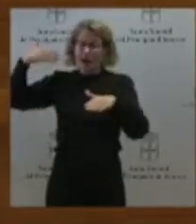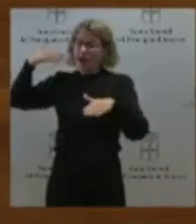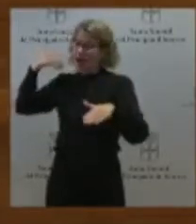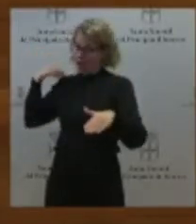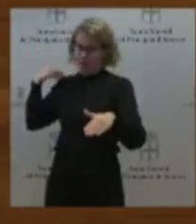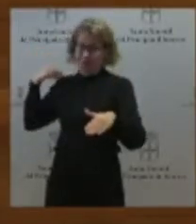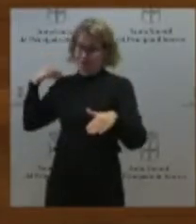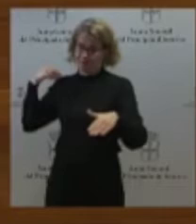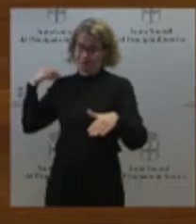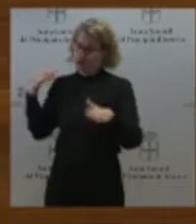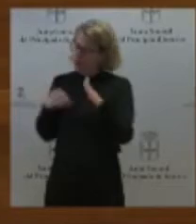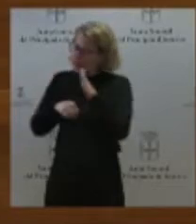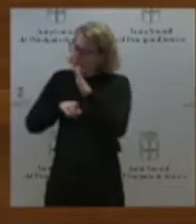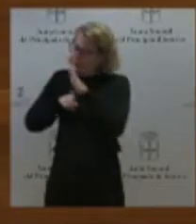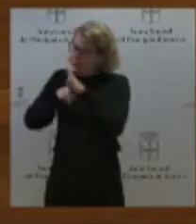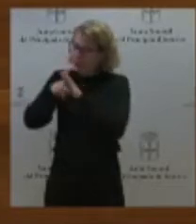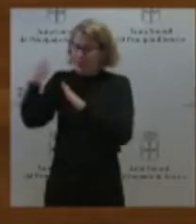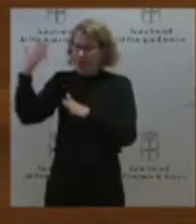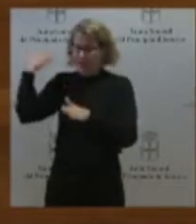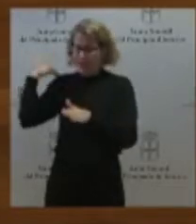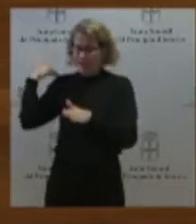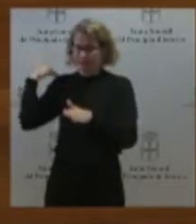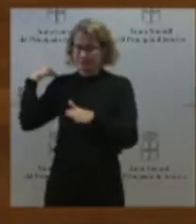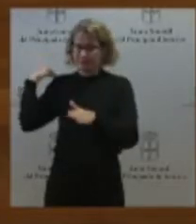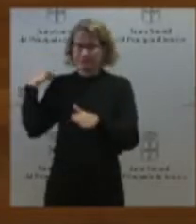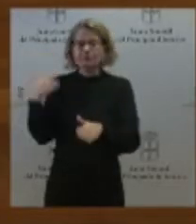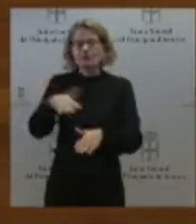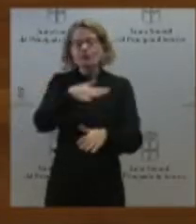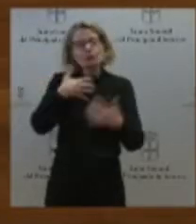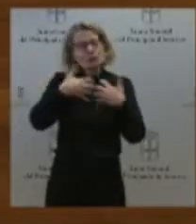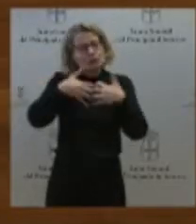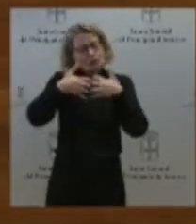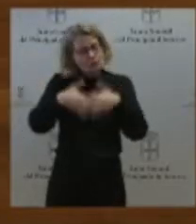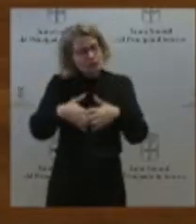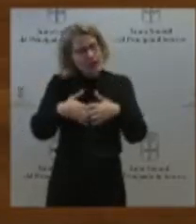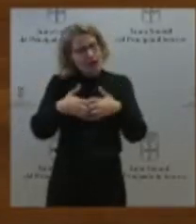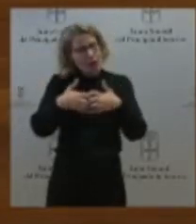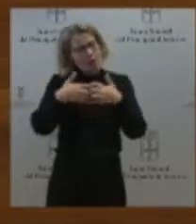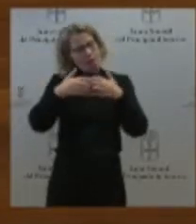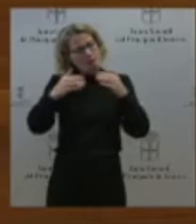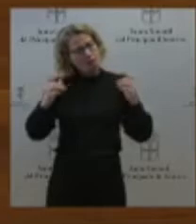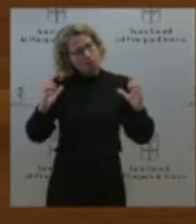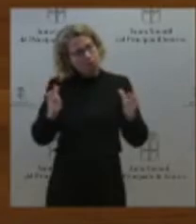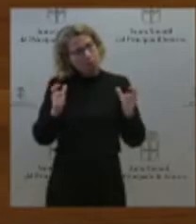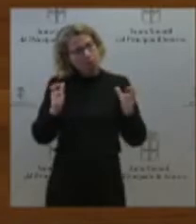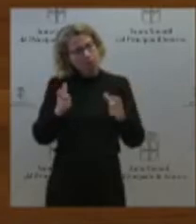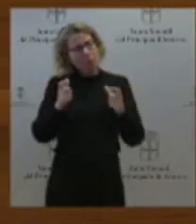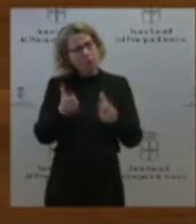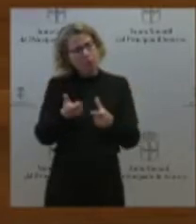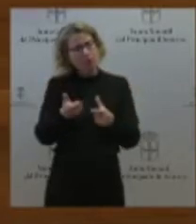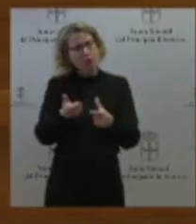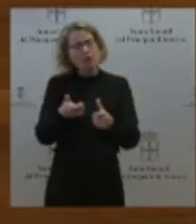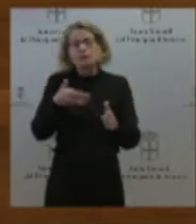El declive del sector industrial asturiano tiene mucho que ver con la extensión de la precariedad y el desempleo en la comunidad, y no parecen